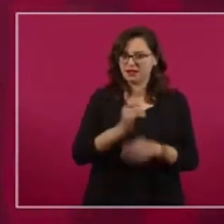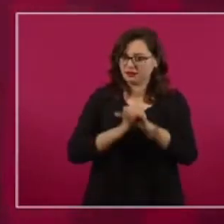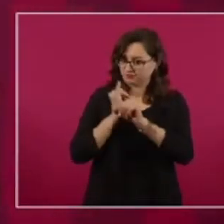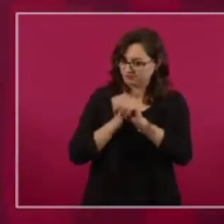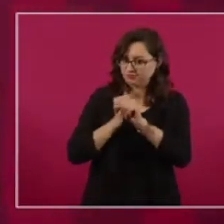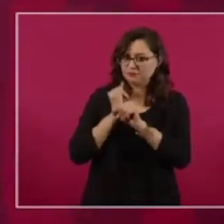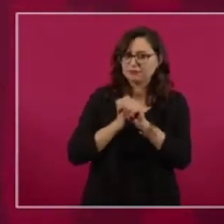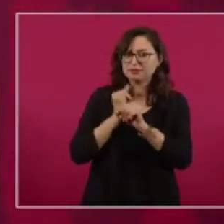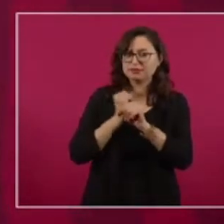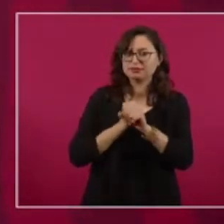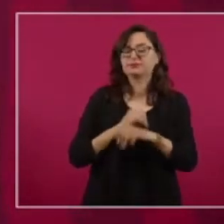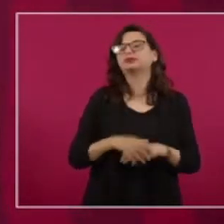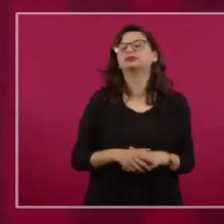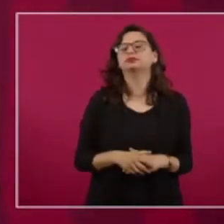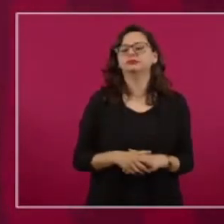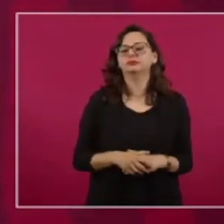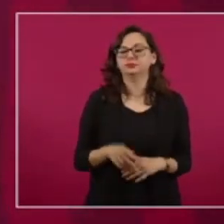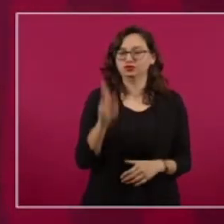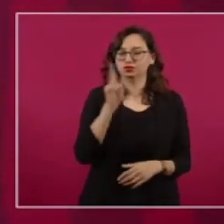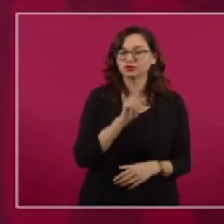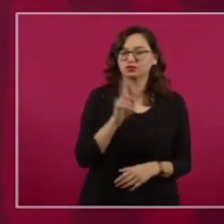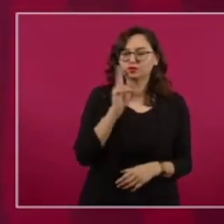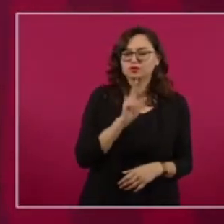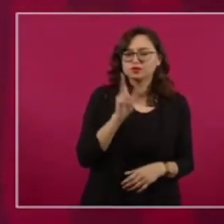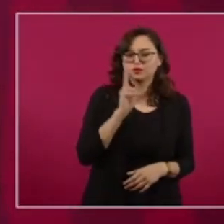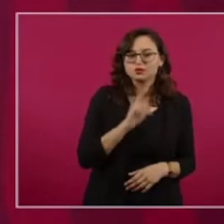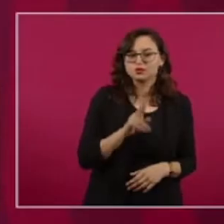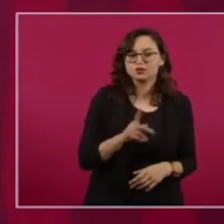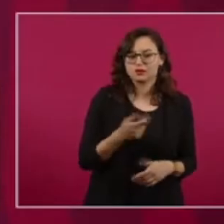a que hagan el ejercicio,